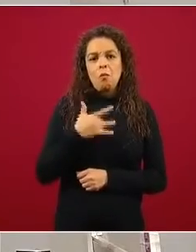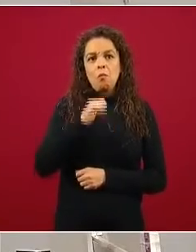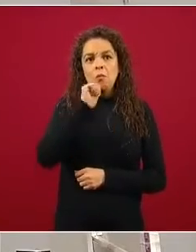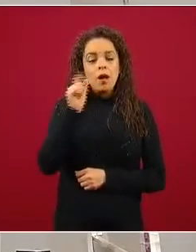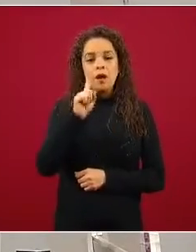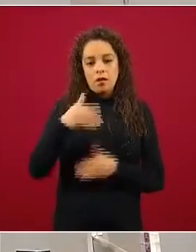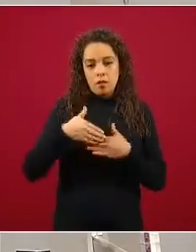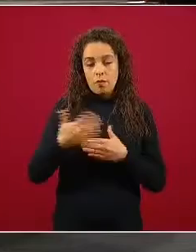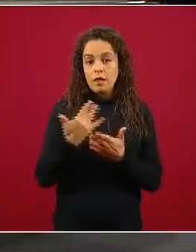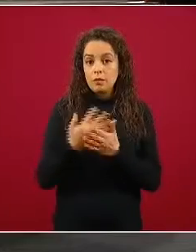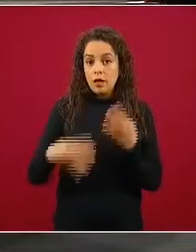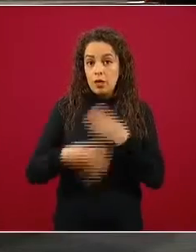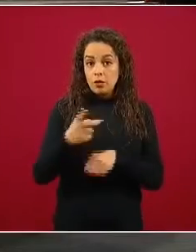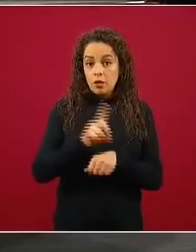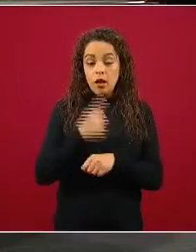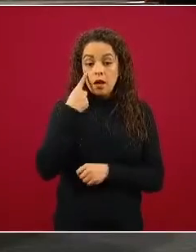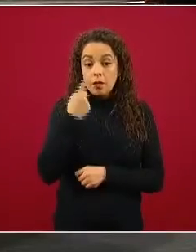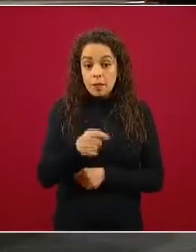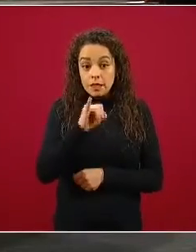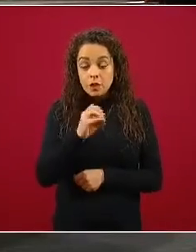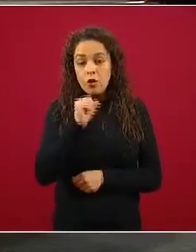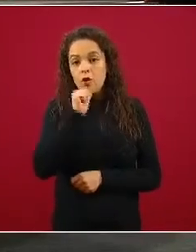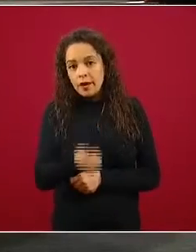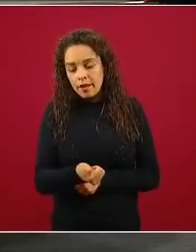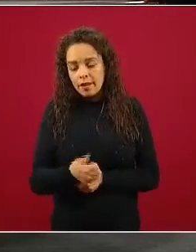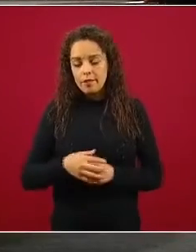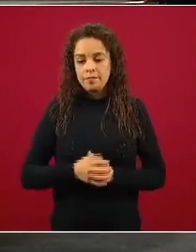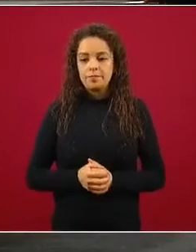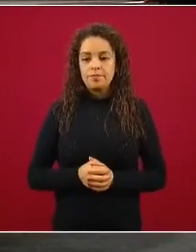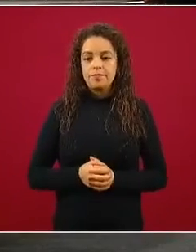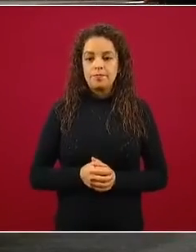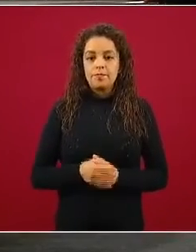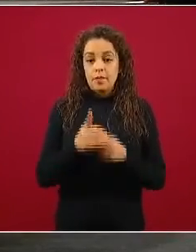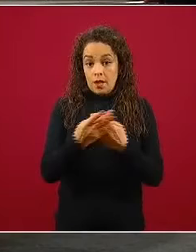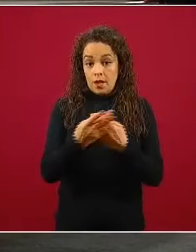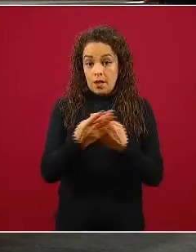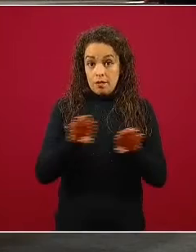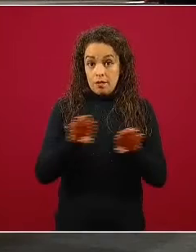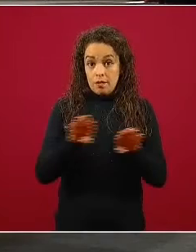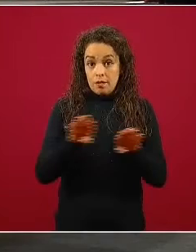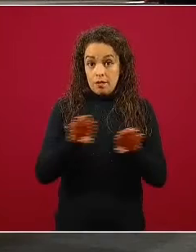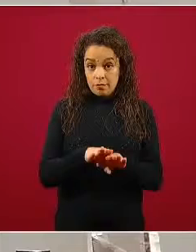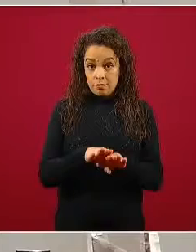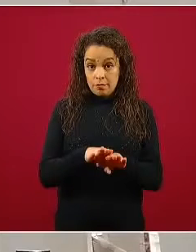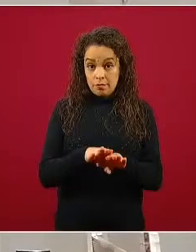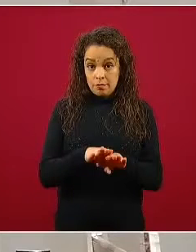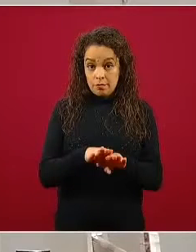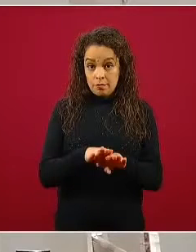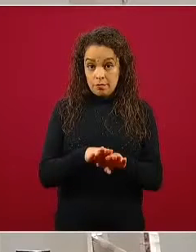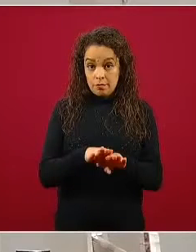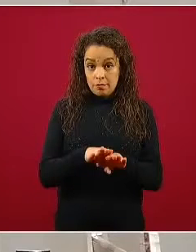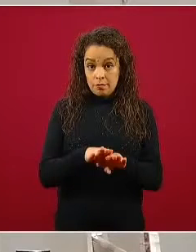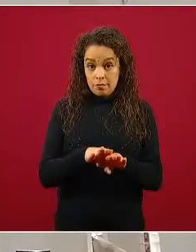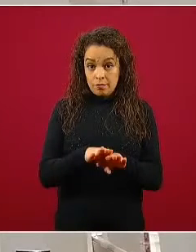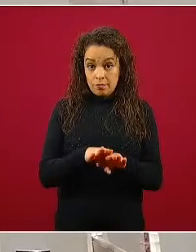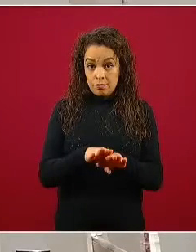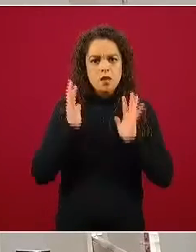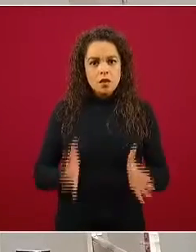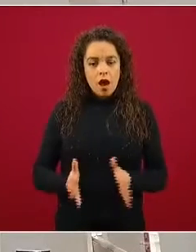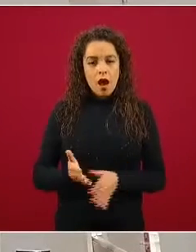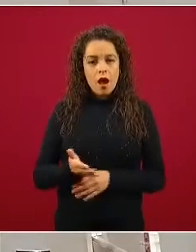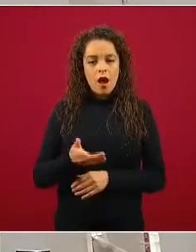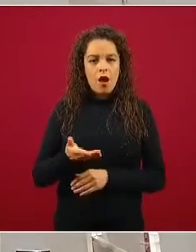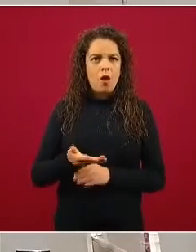este asunto de suspender las actividades escolares temporalmente de manera focalizada, lo vivimos hace 11 años con la pandemia de influenza. Esta fue una de